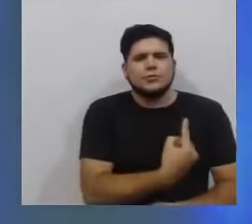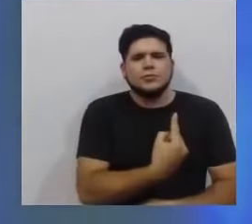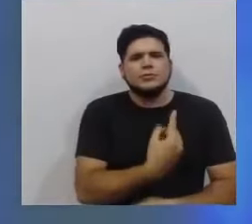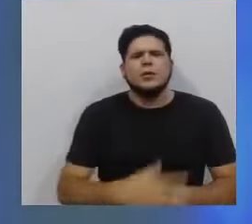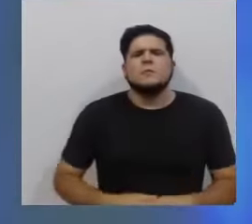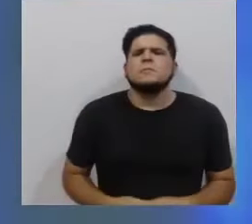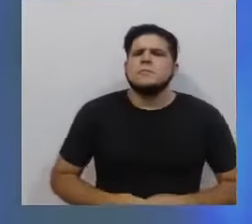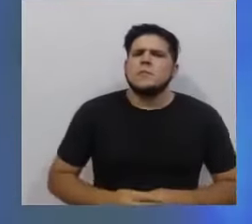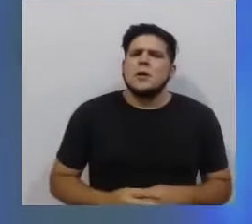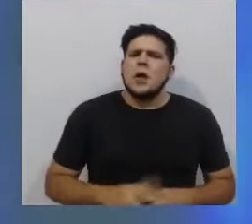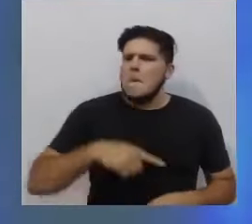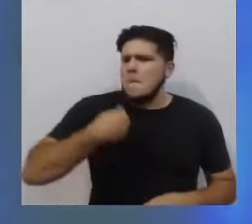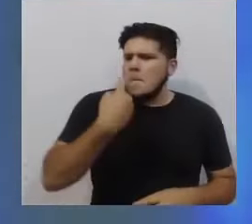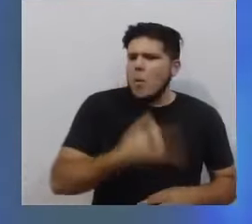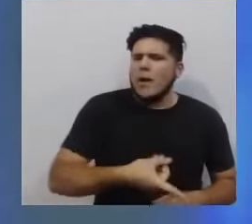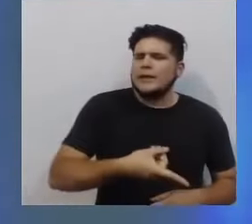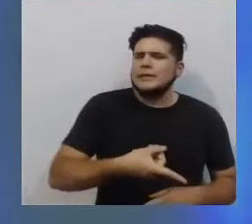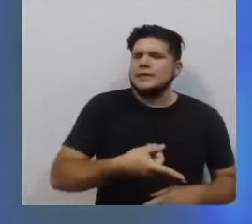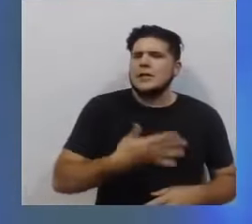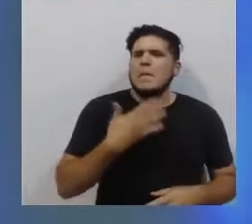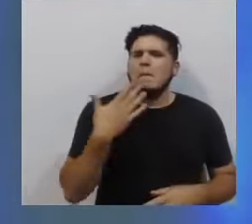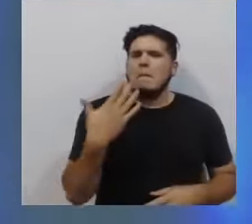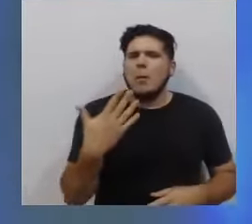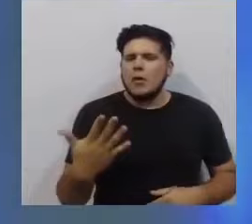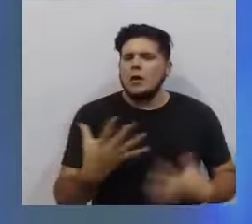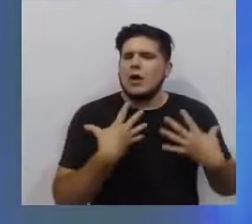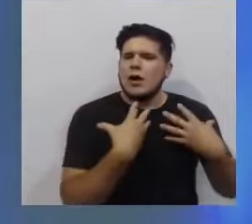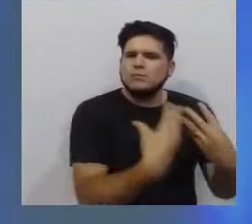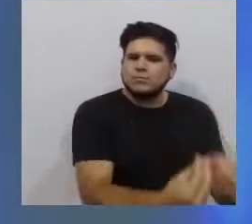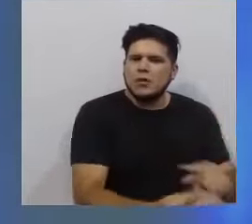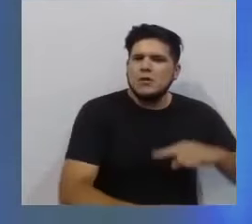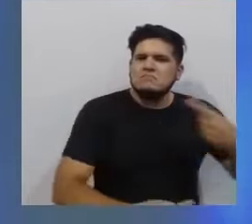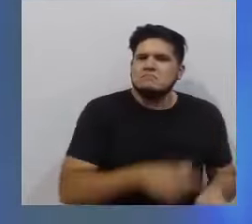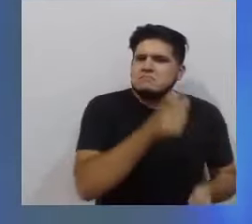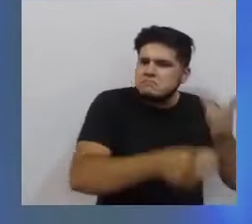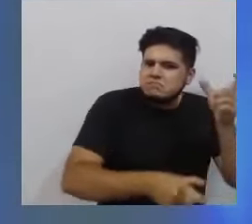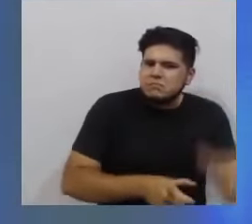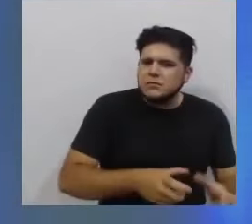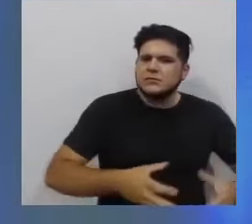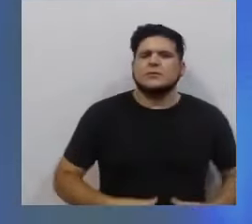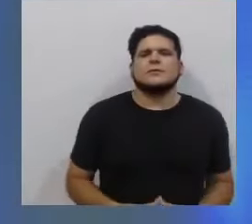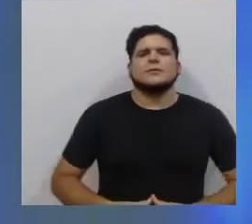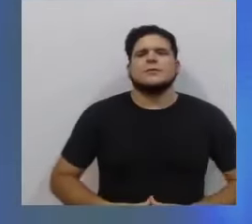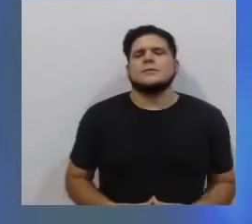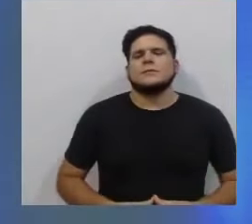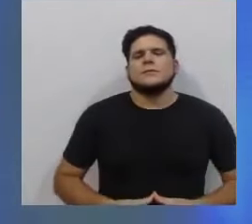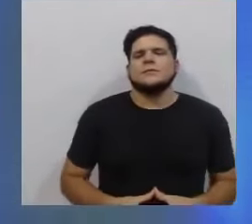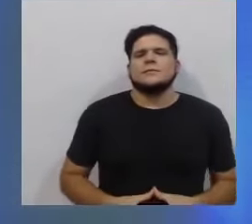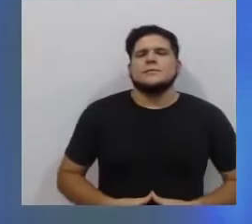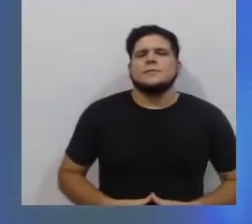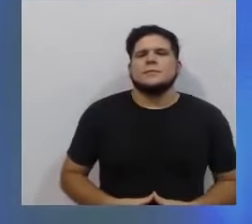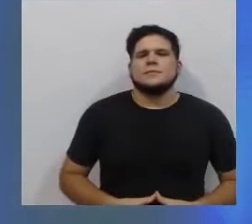vidas puede ser la familia puede ser la familia de la fe en una casa luz usted marca vidas y